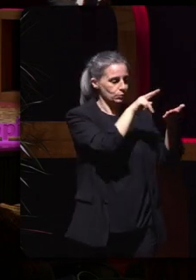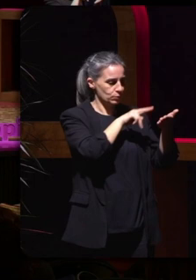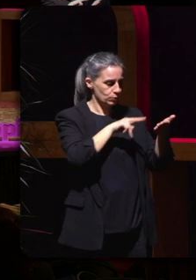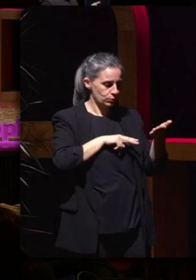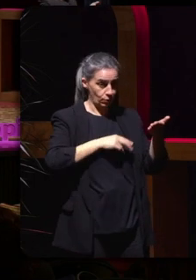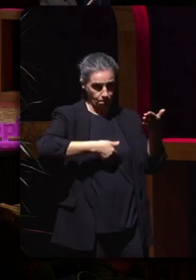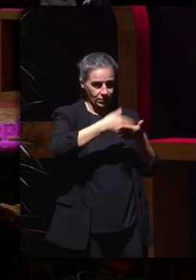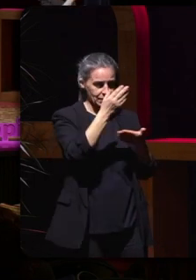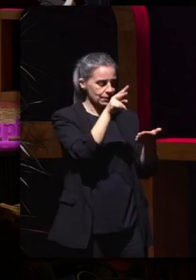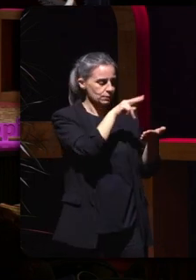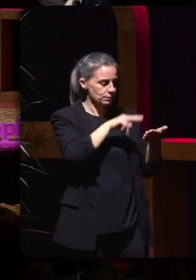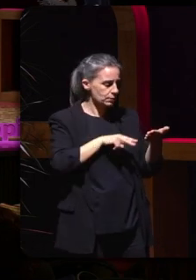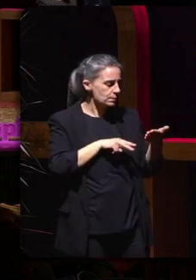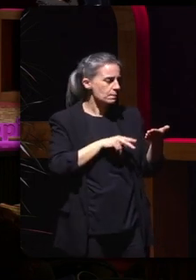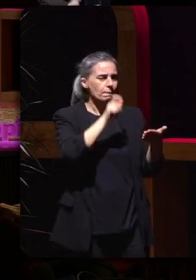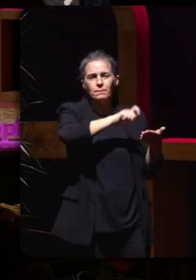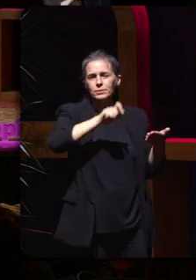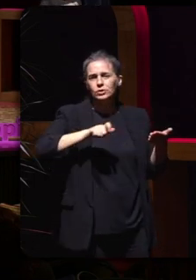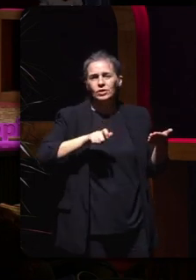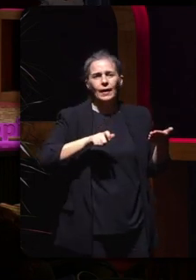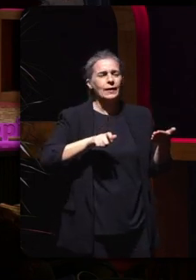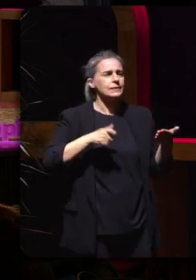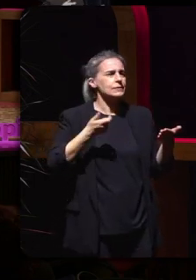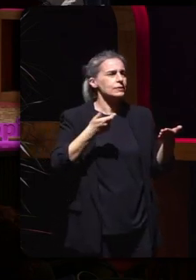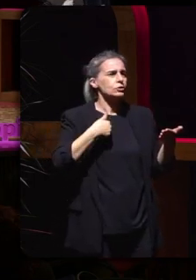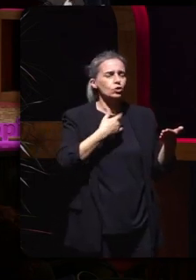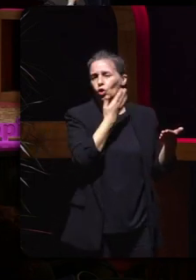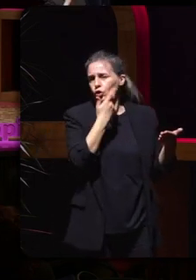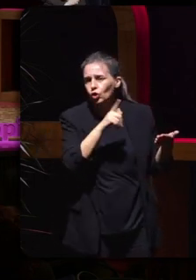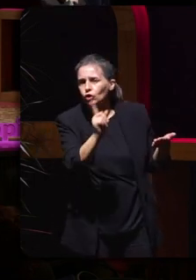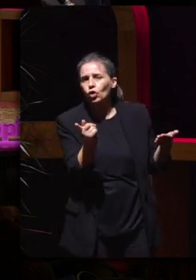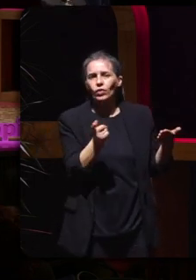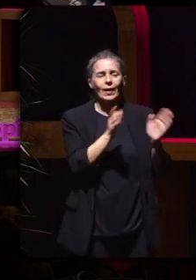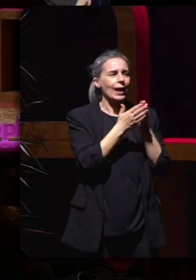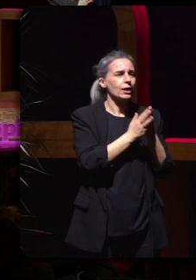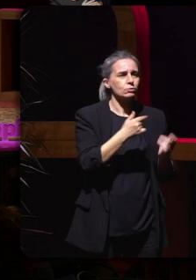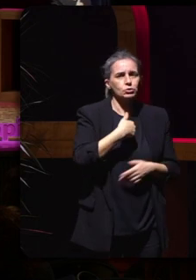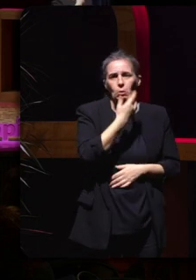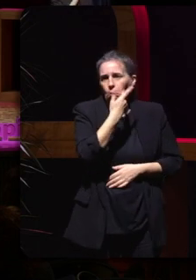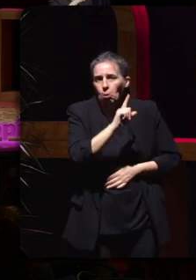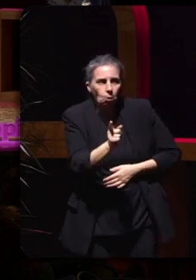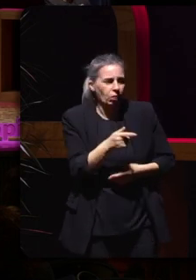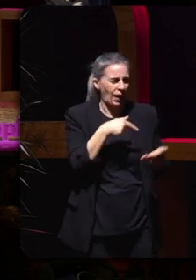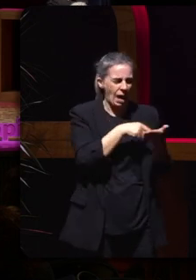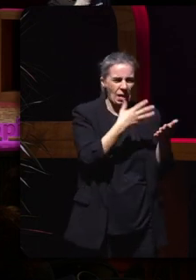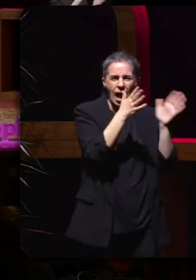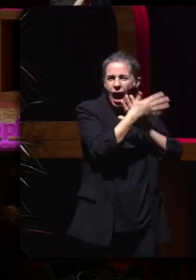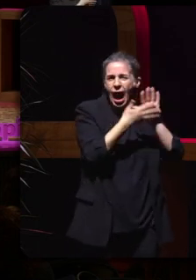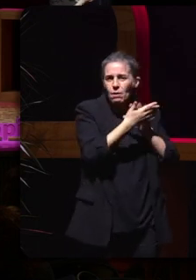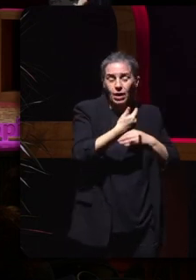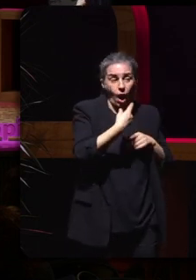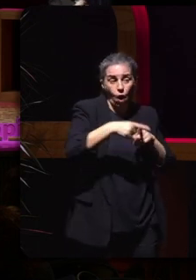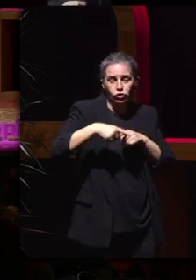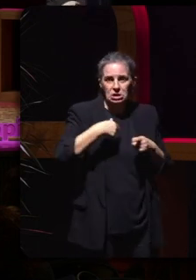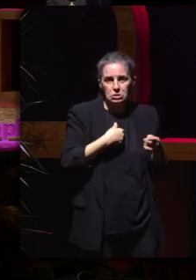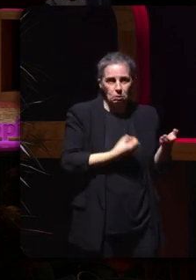prensa de autores que no conocía libros que no había leído programas que no había visto películas que no conocía Y entonces eso